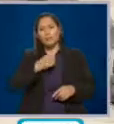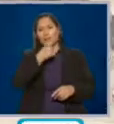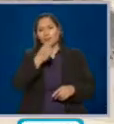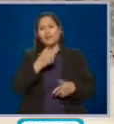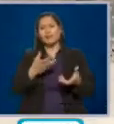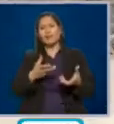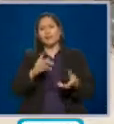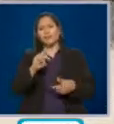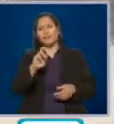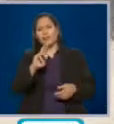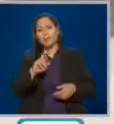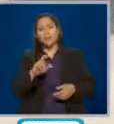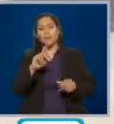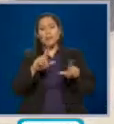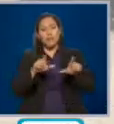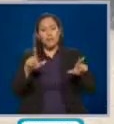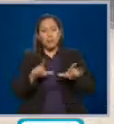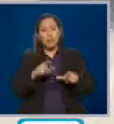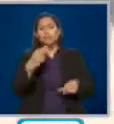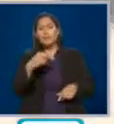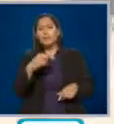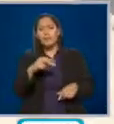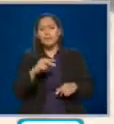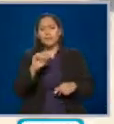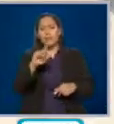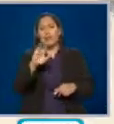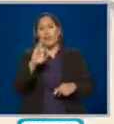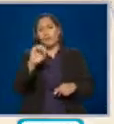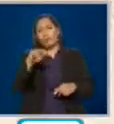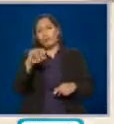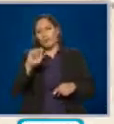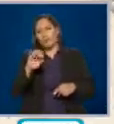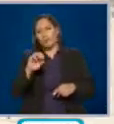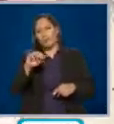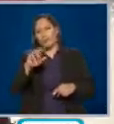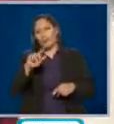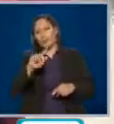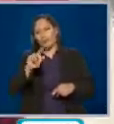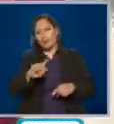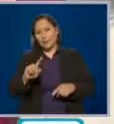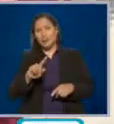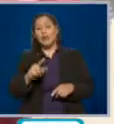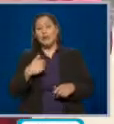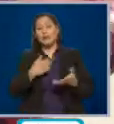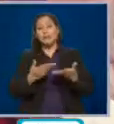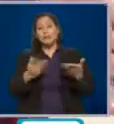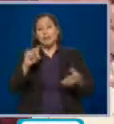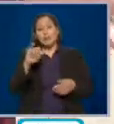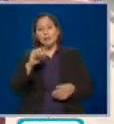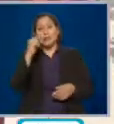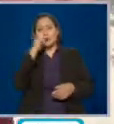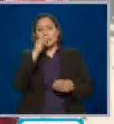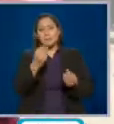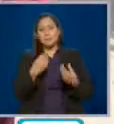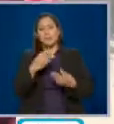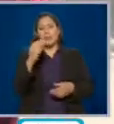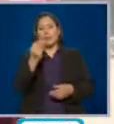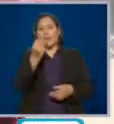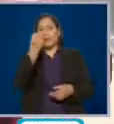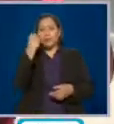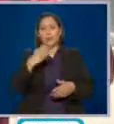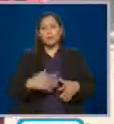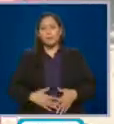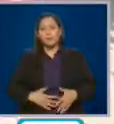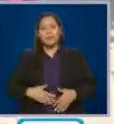Perú, en La Lagunilla. ¿Su nombre, maestro? Alfonso Martínez Holguín. Le voy a presentar al tío Alberto, que es gorrón, tragón,